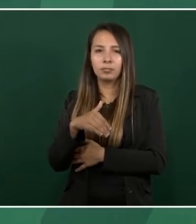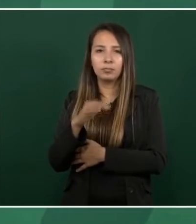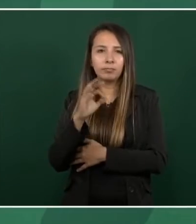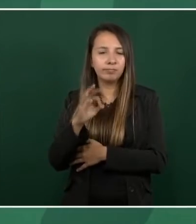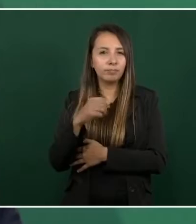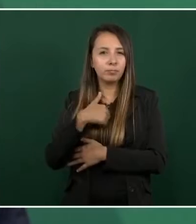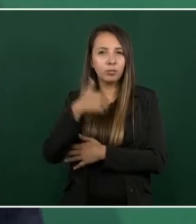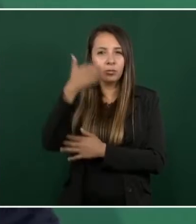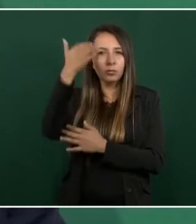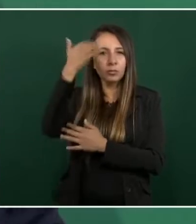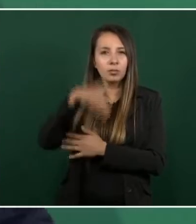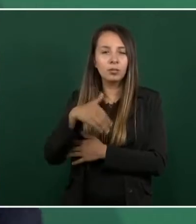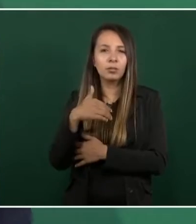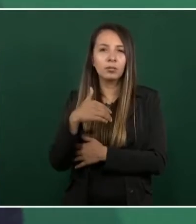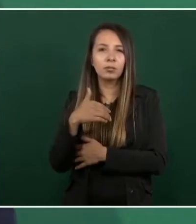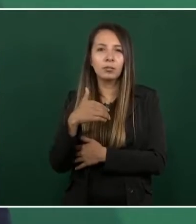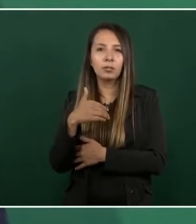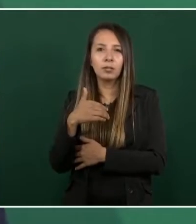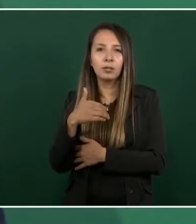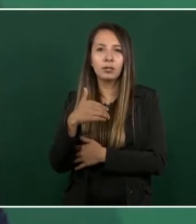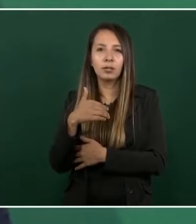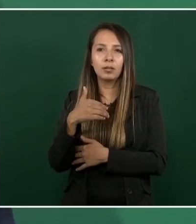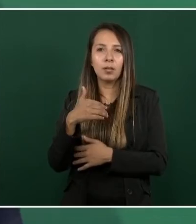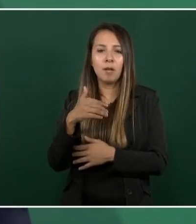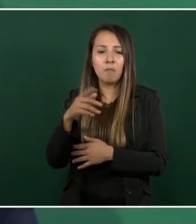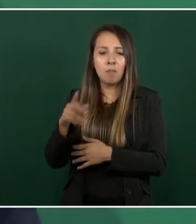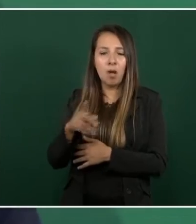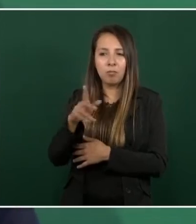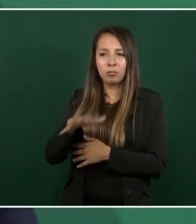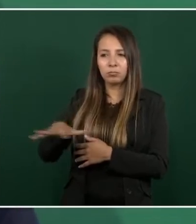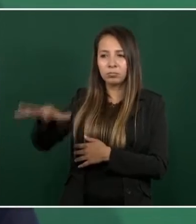de que lo que menos le gusta al pueblo